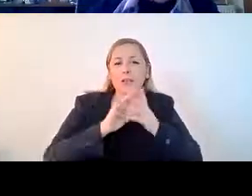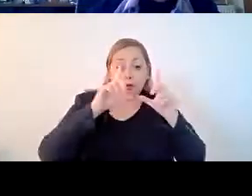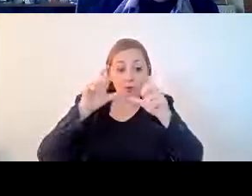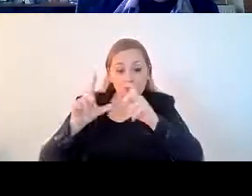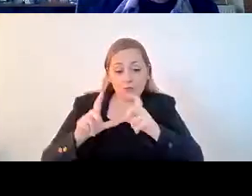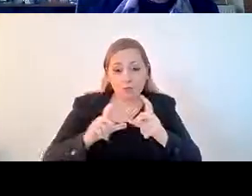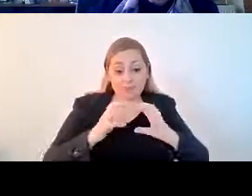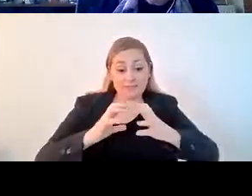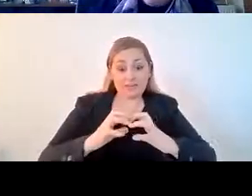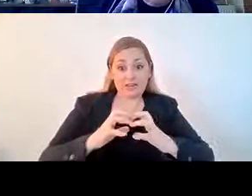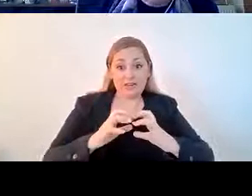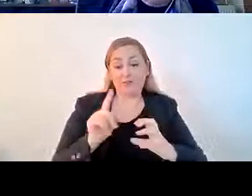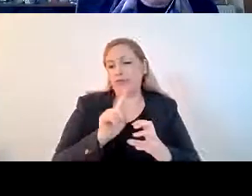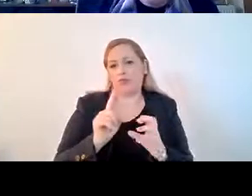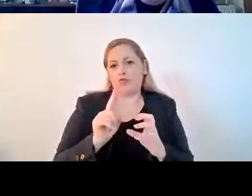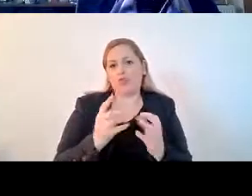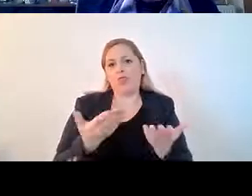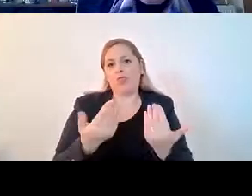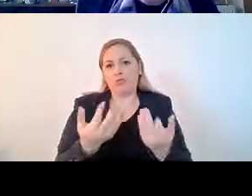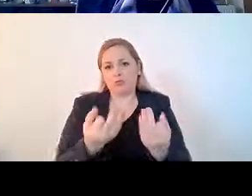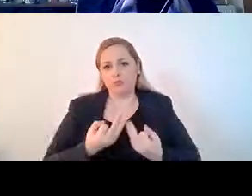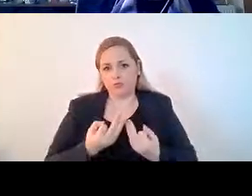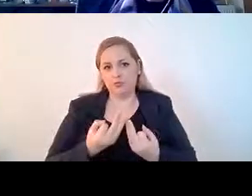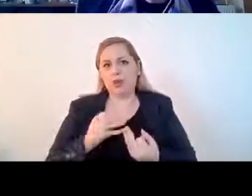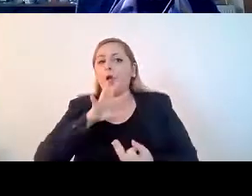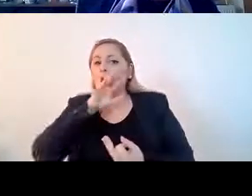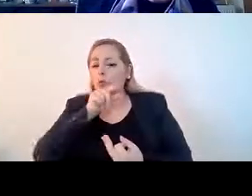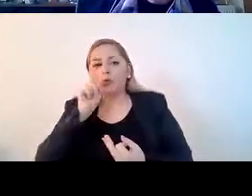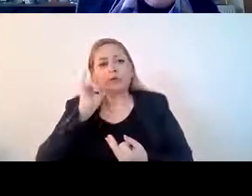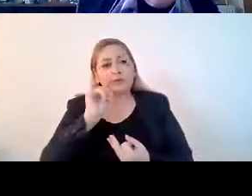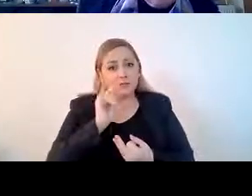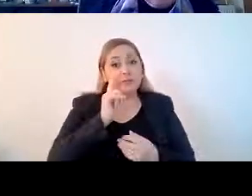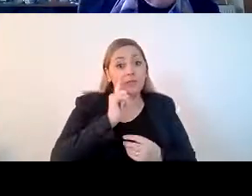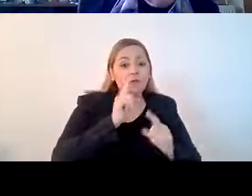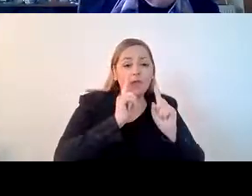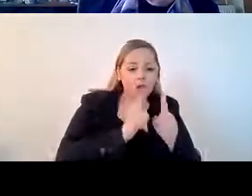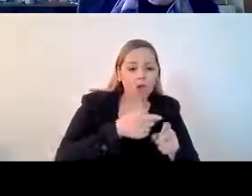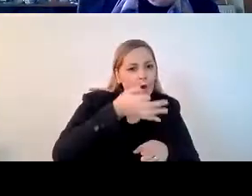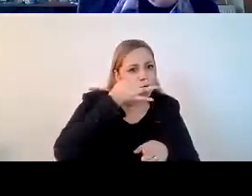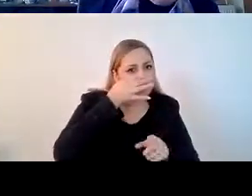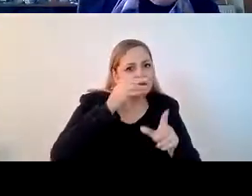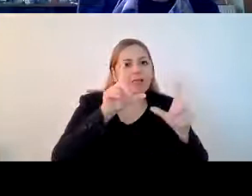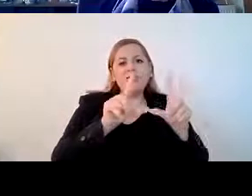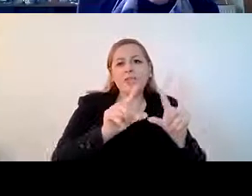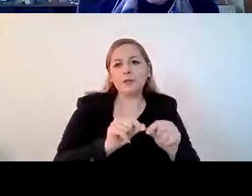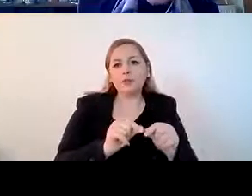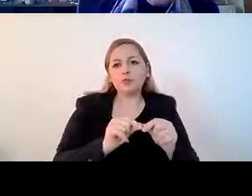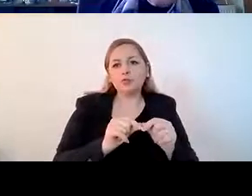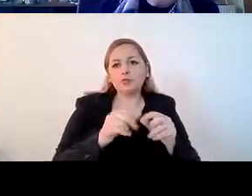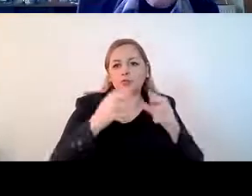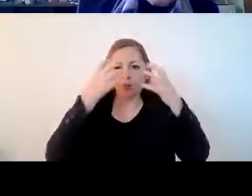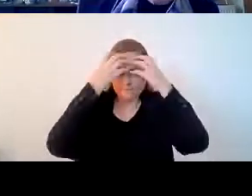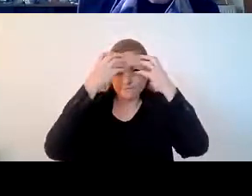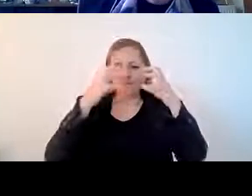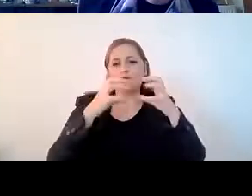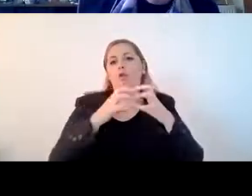tan concluyentes en los adultos. Sí hay que señalar que se observaría disminución del volumen de la corteza